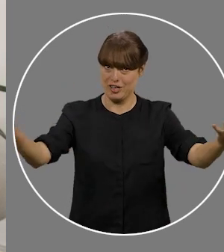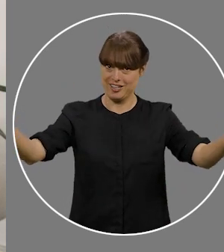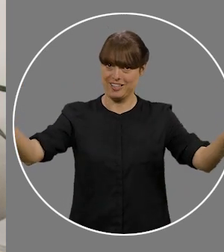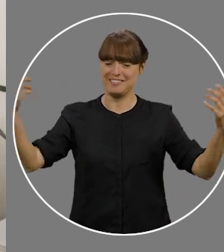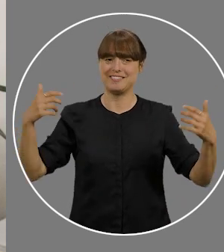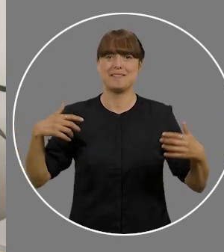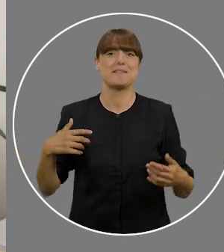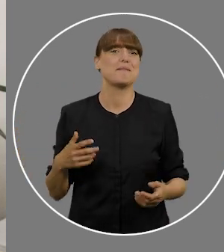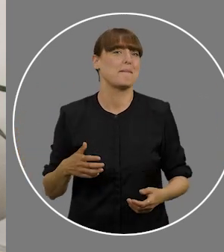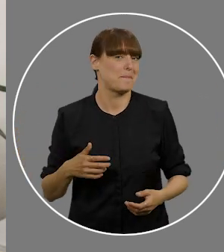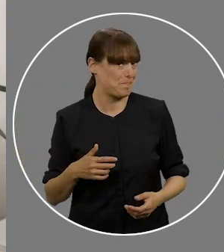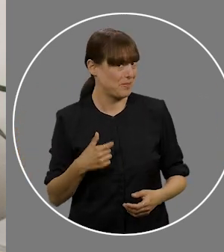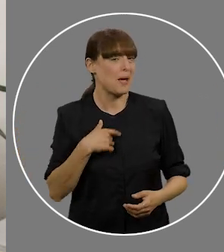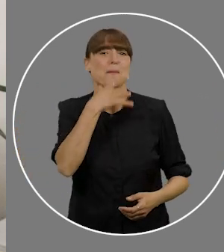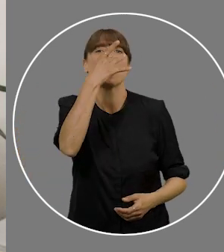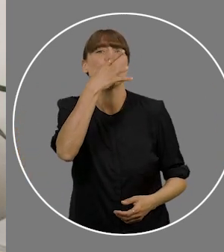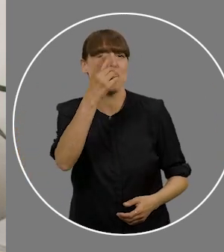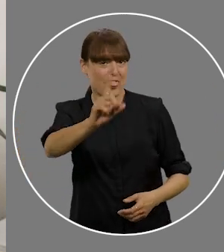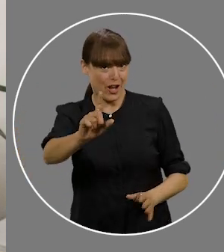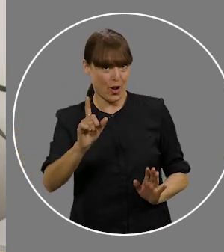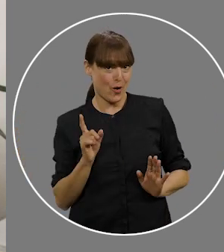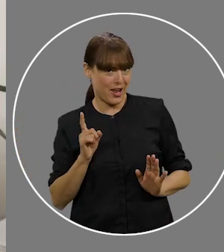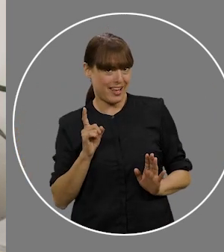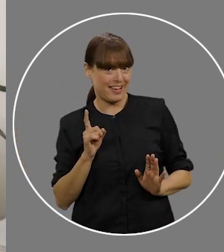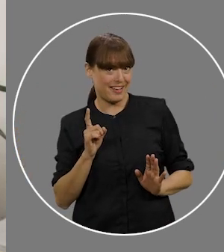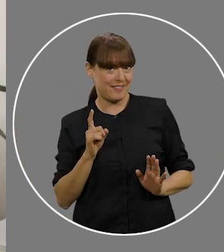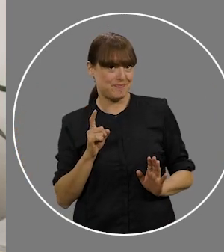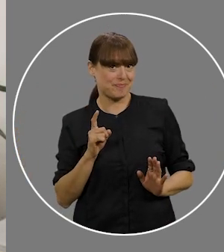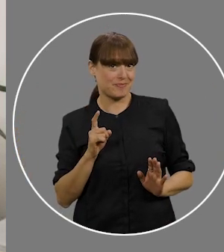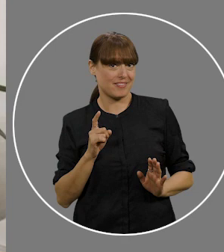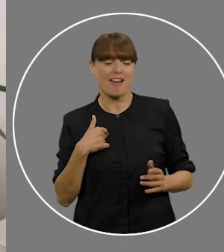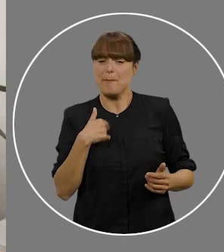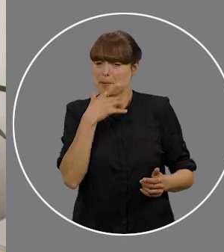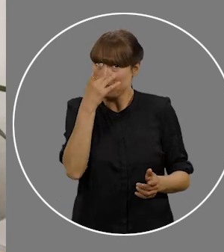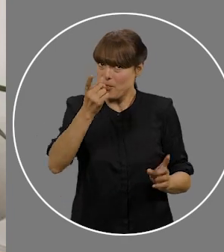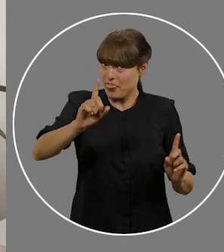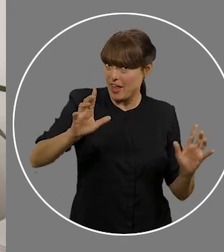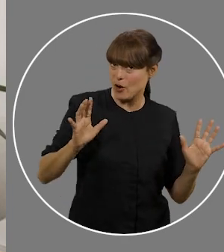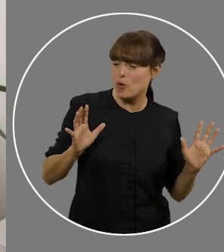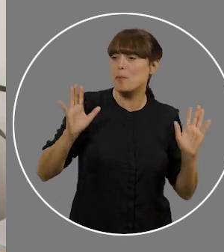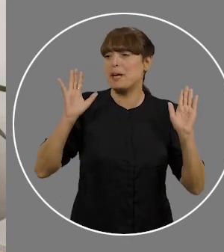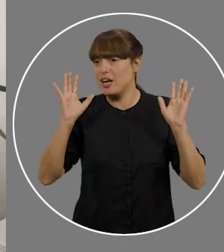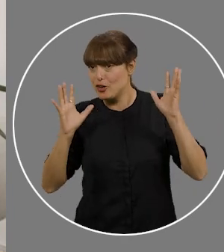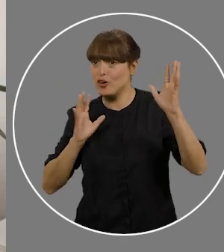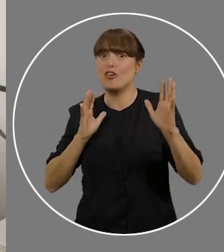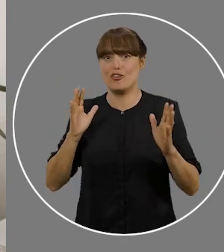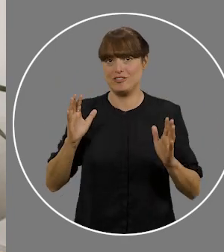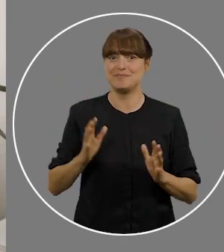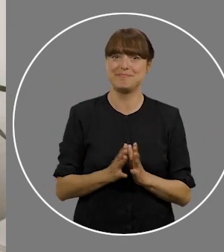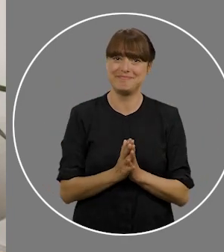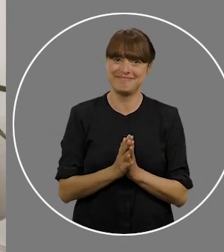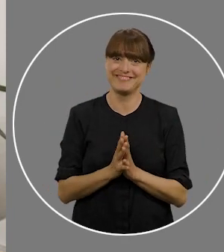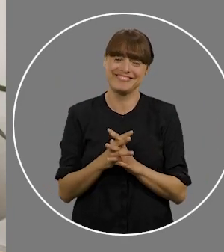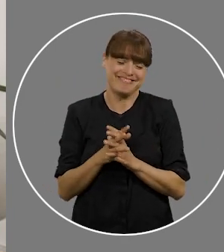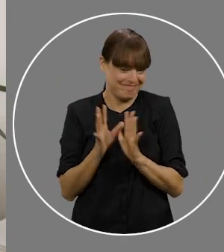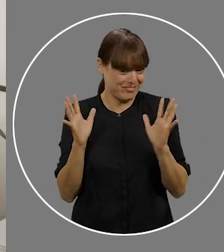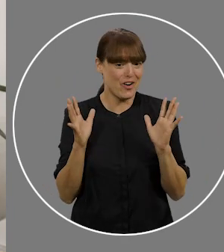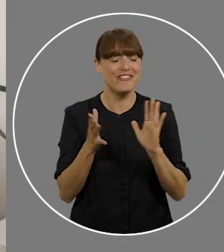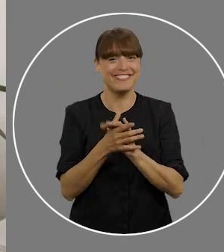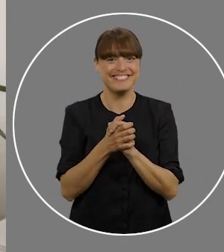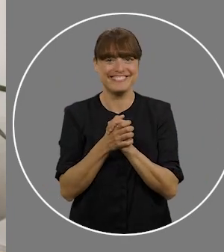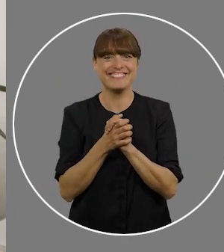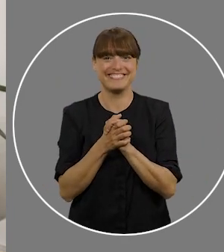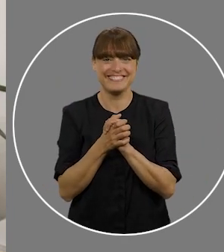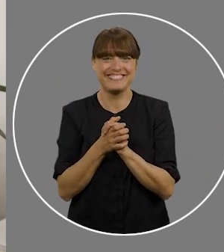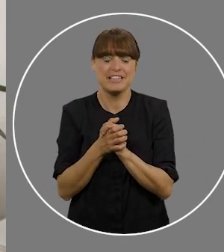pero yo de mi vida no he explicado nada. No es porque me dé vergüenza, es que es una vergüenza rara,